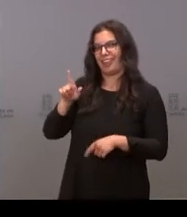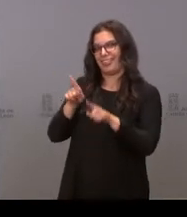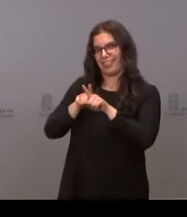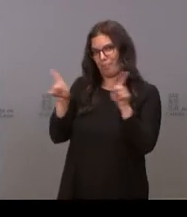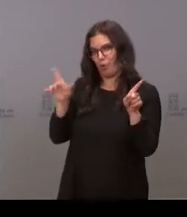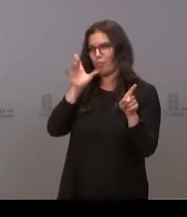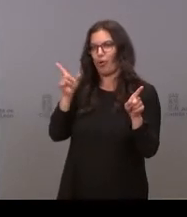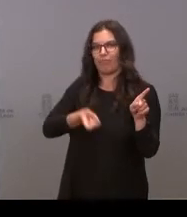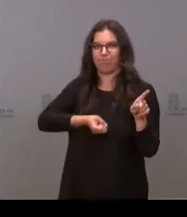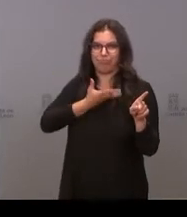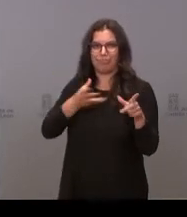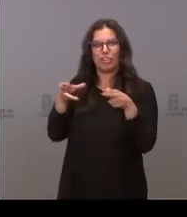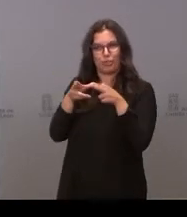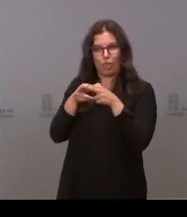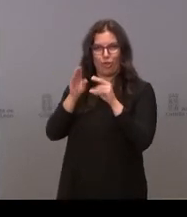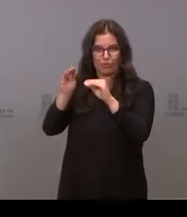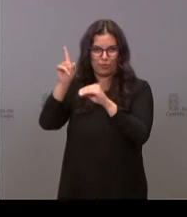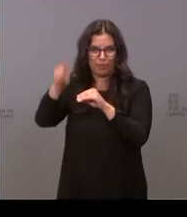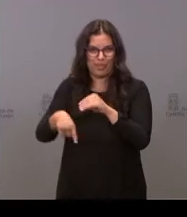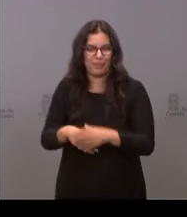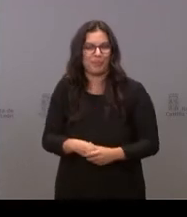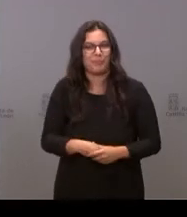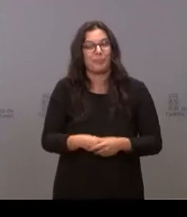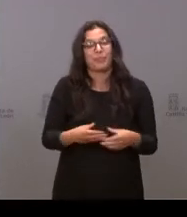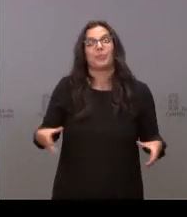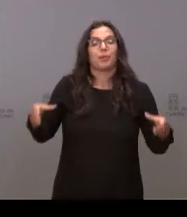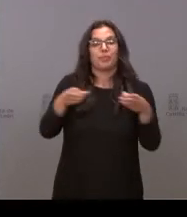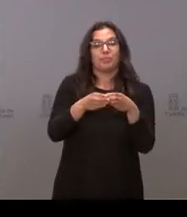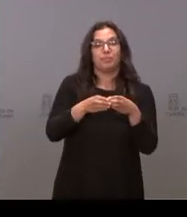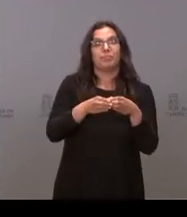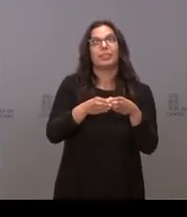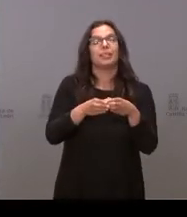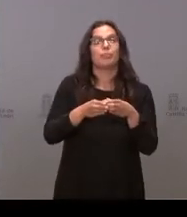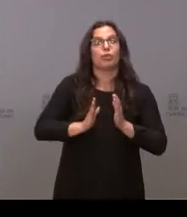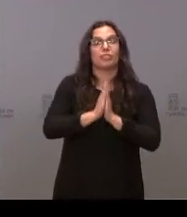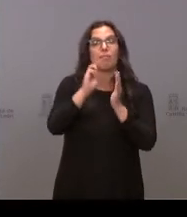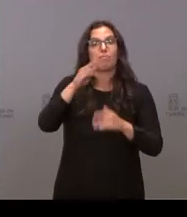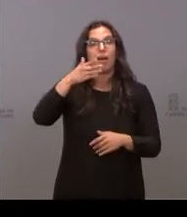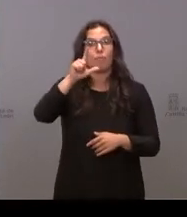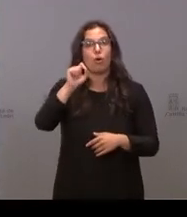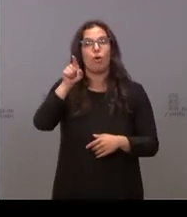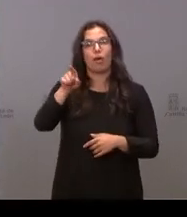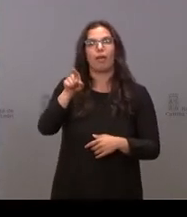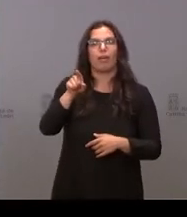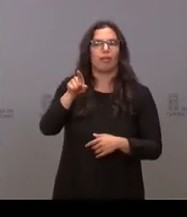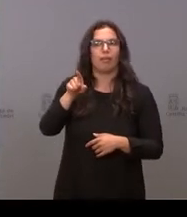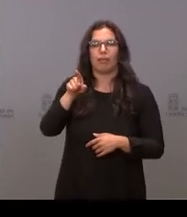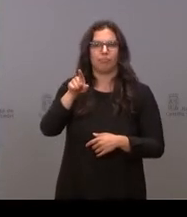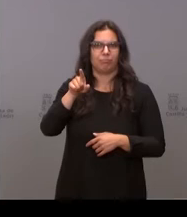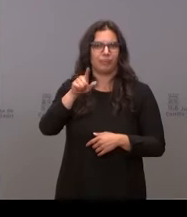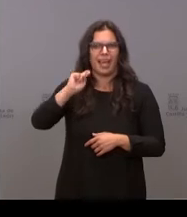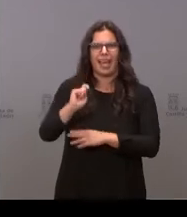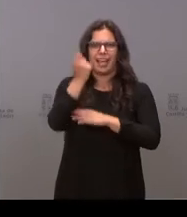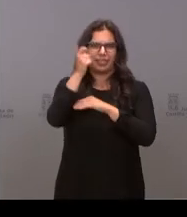buen aficionado y socio, que Hereda San Pablo Burgos ha venido para quedarse, y además quedarse a lo grande y quedarse en